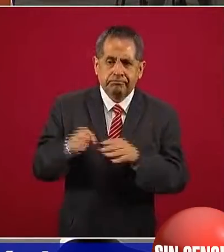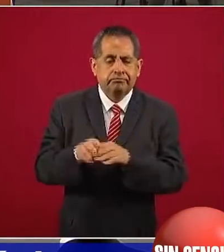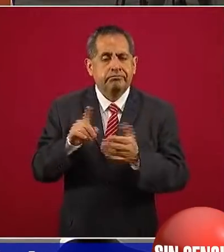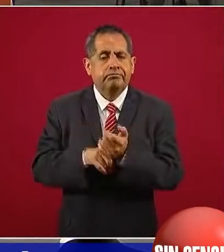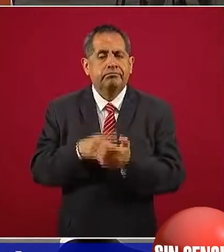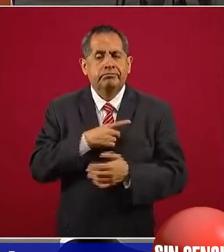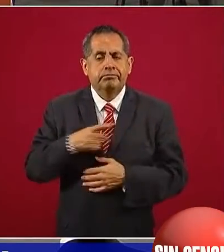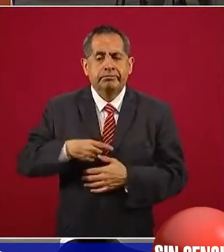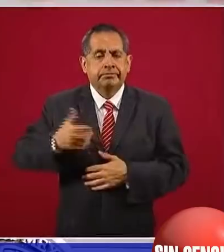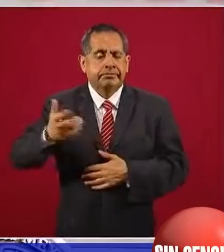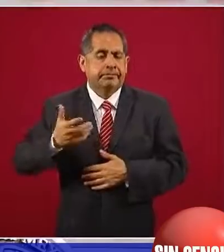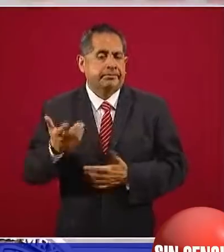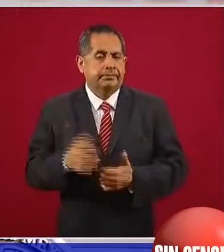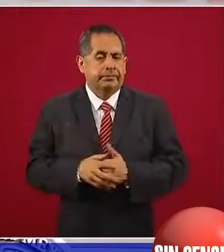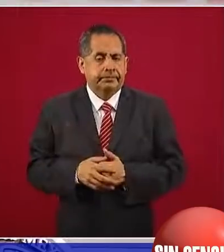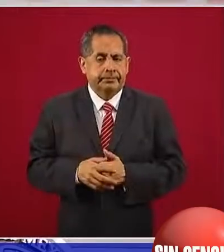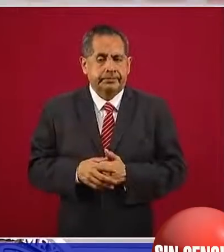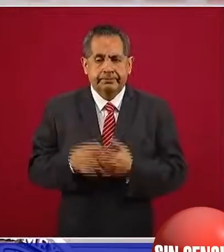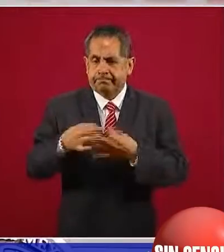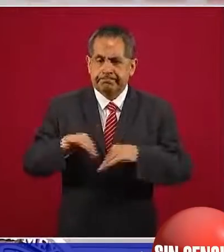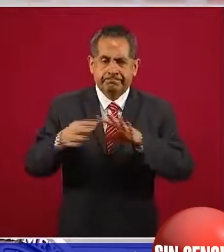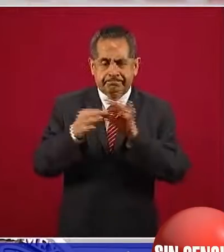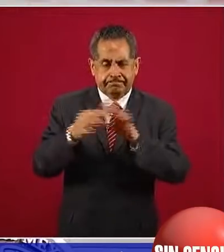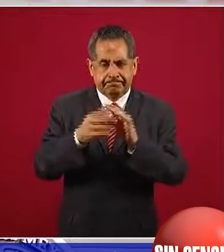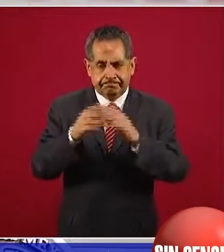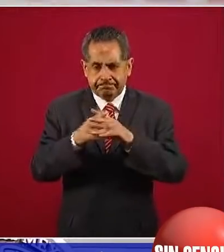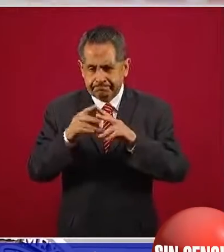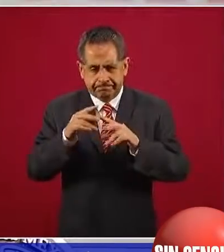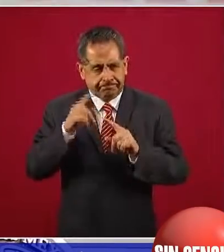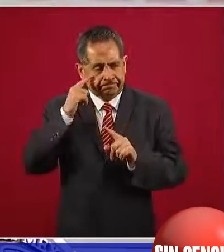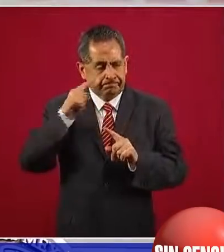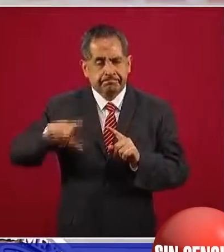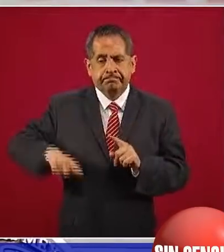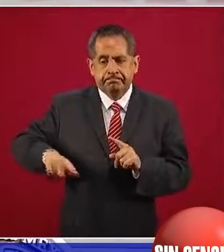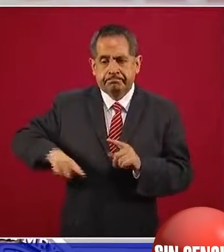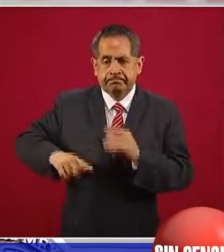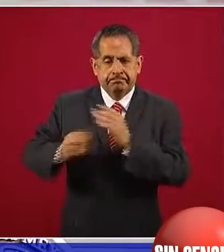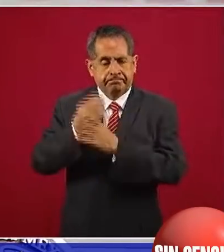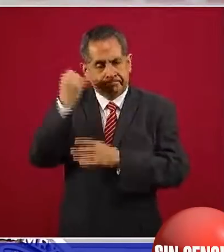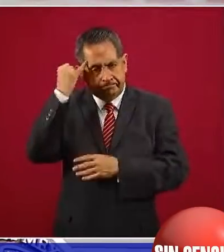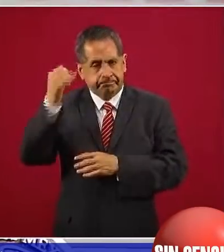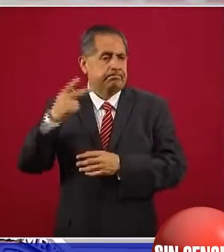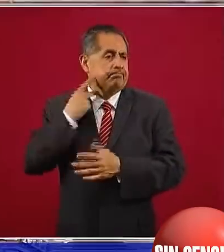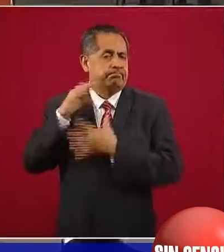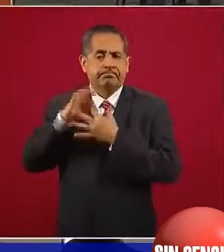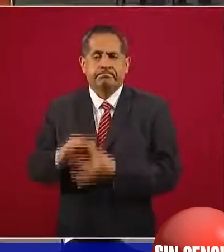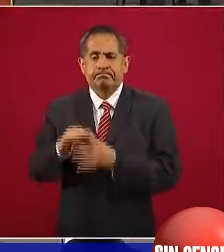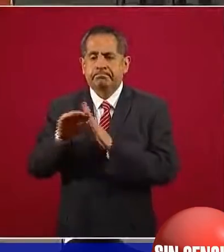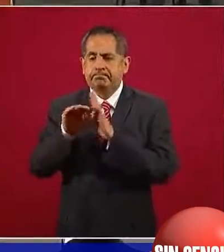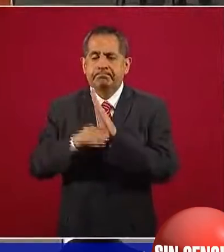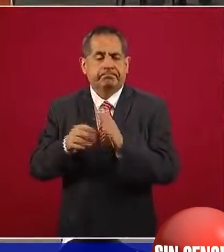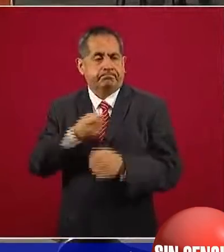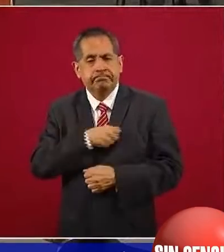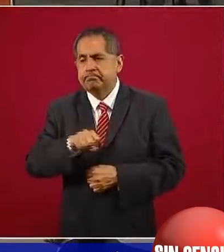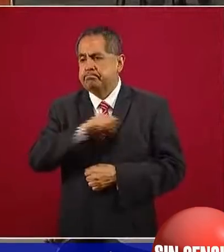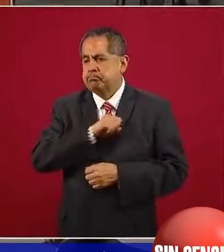que están articuladas con base en esta visión de Estado sobre políticas de salud